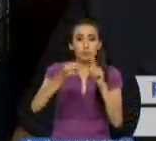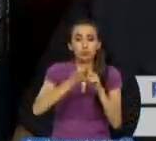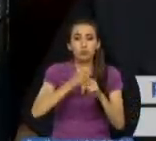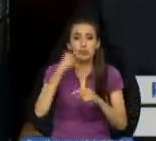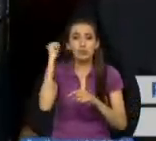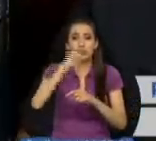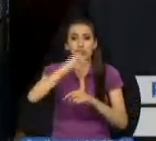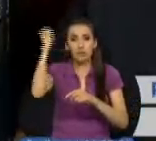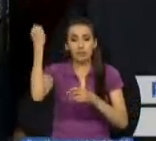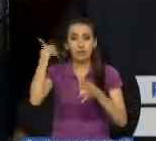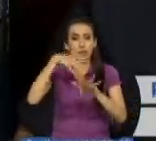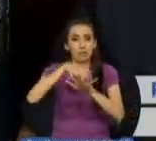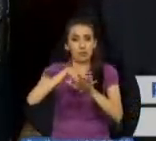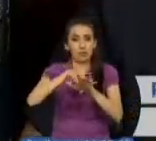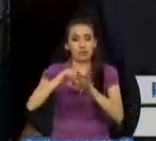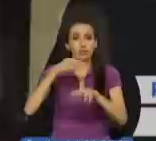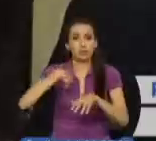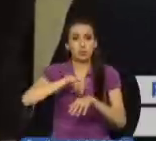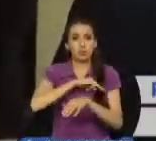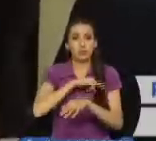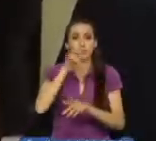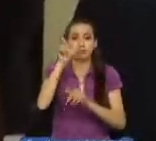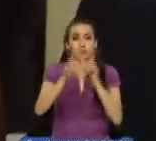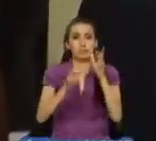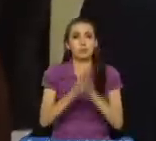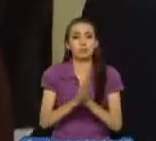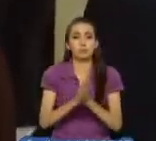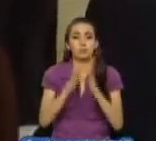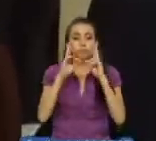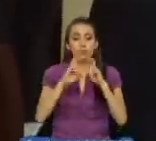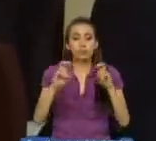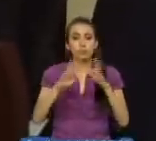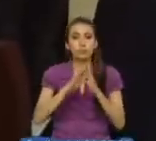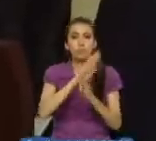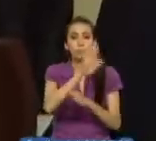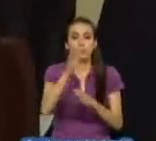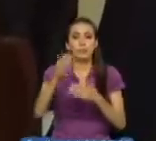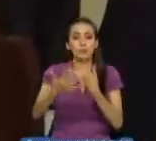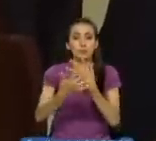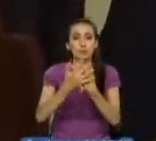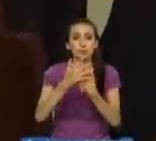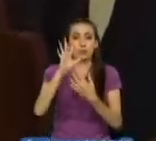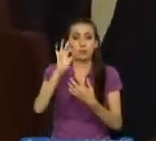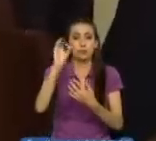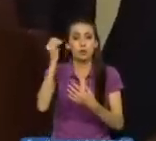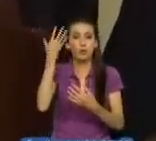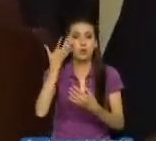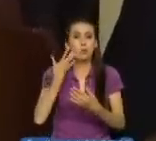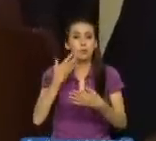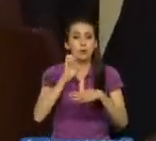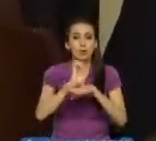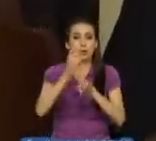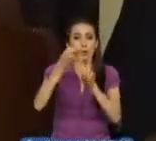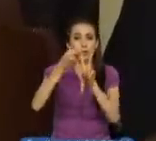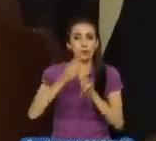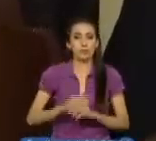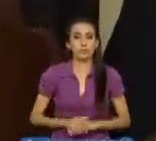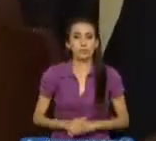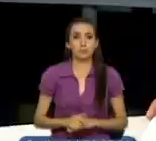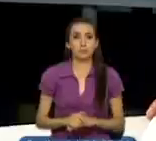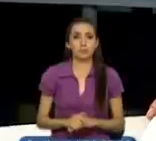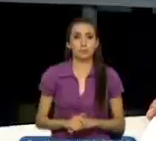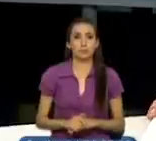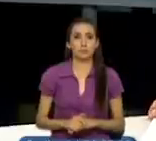la integridad inclusive de nuestra defendido mientras dure la instrucción fiscal José Luis defe permanecerá detenido por 90 días Alexis moncayo Ecuador